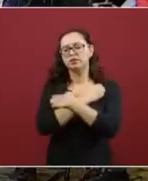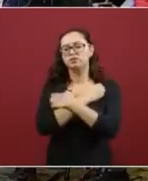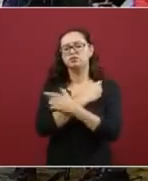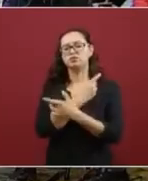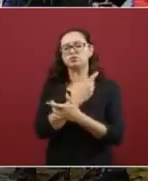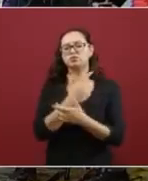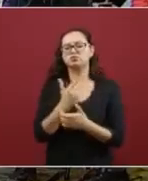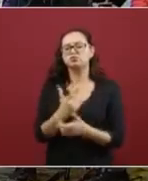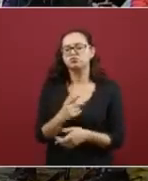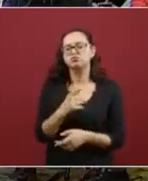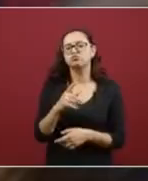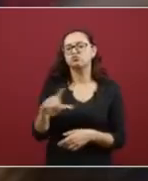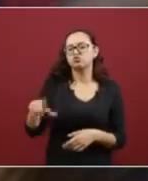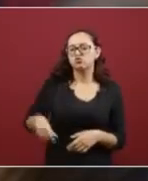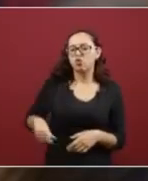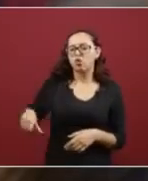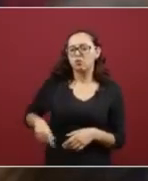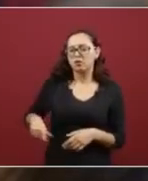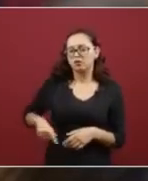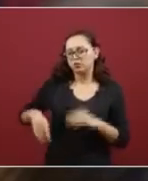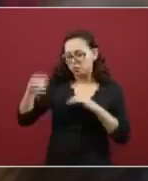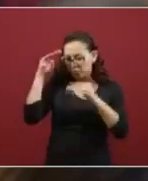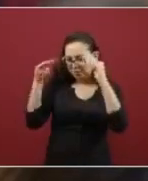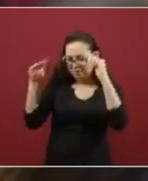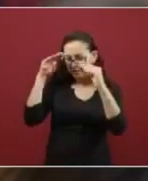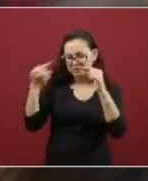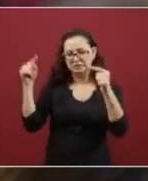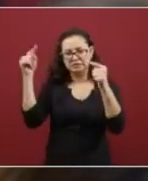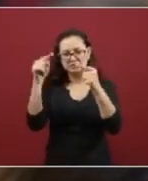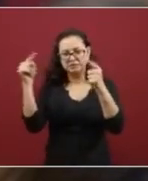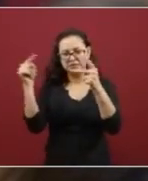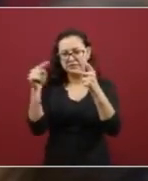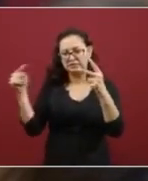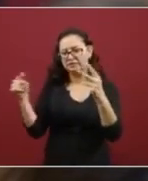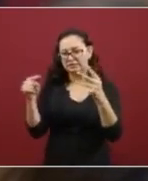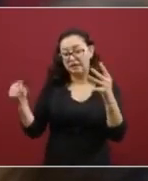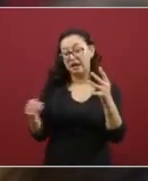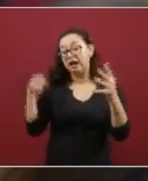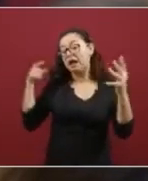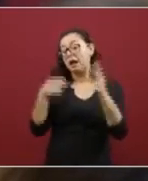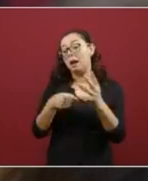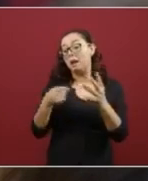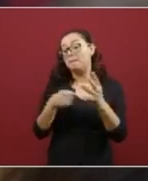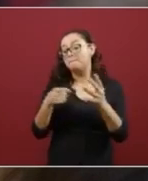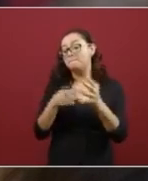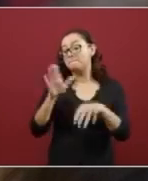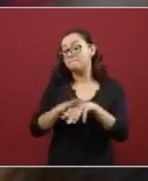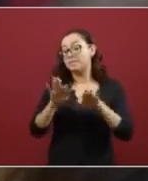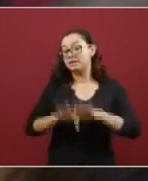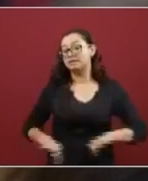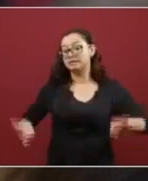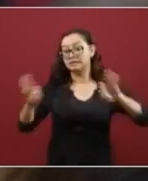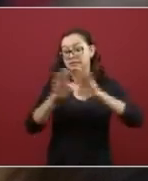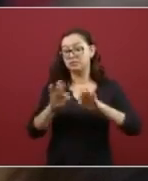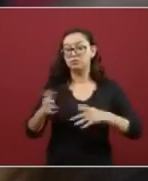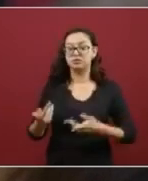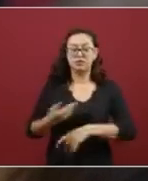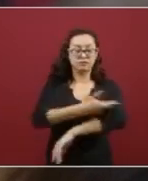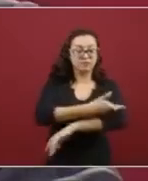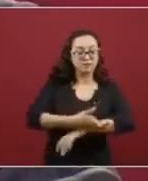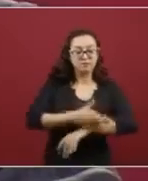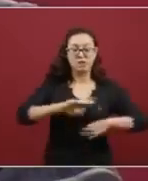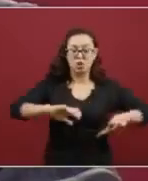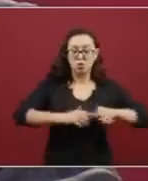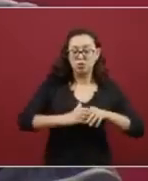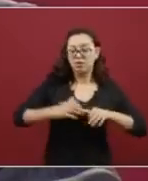fue lo que observó su gobierno como para que uno de los puntos señalara e hiciera énfasis en la corresponsabilidad entre las familias y comunidades